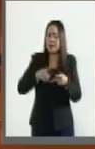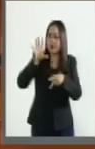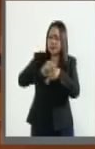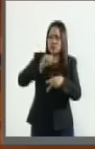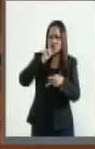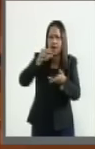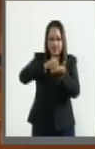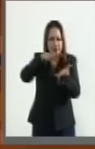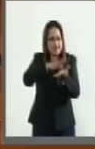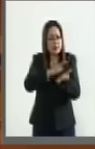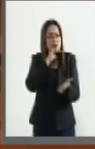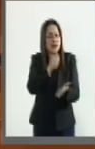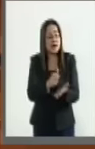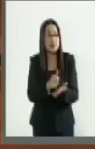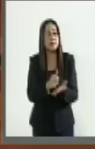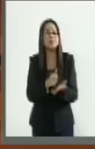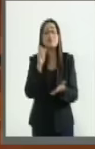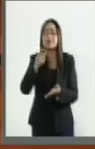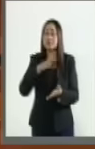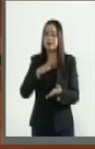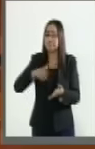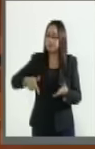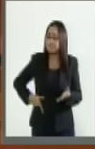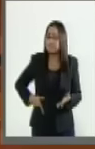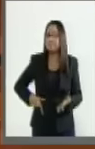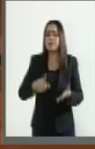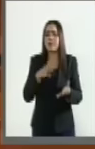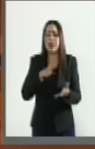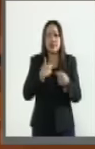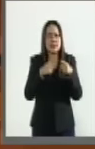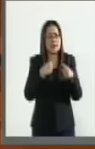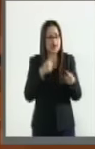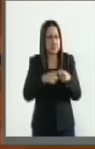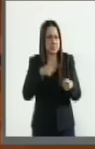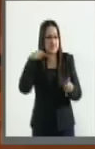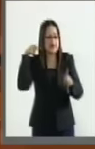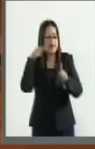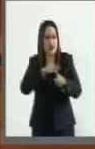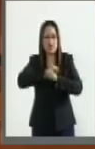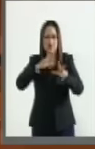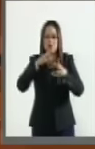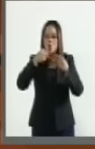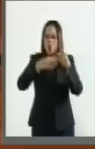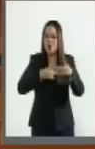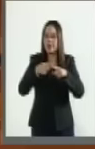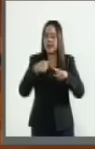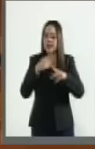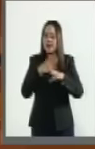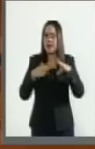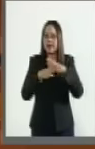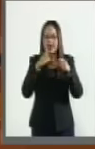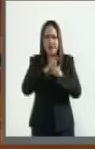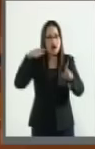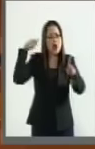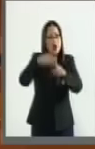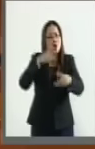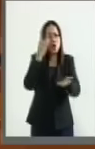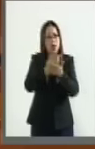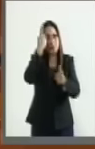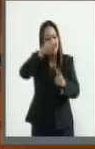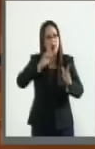sin registro, así como la portación y posesión de armas de fuego explosivos y accesorios exclusivos del Ejército,